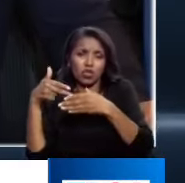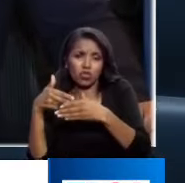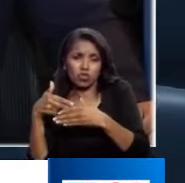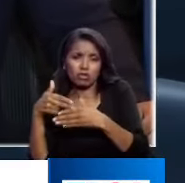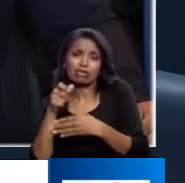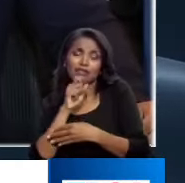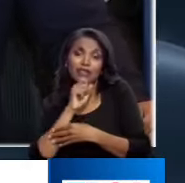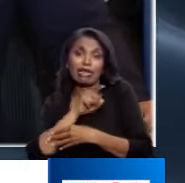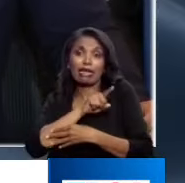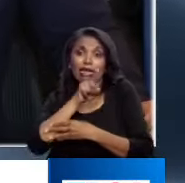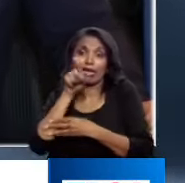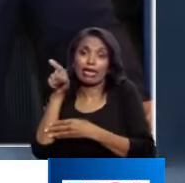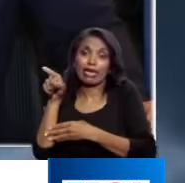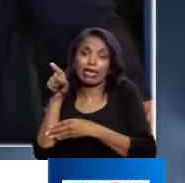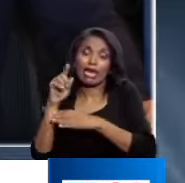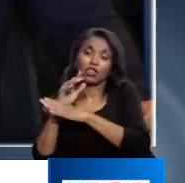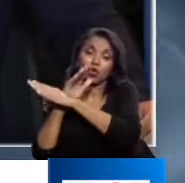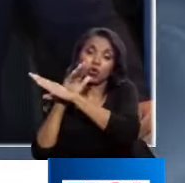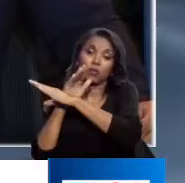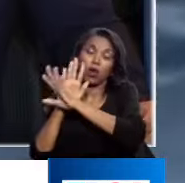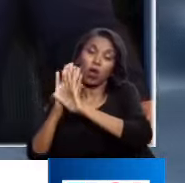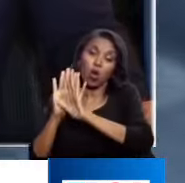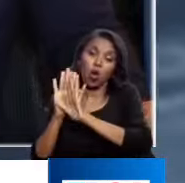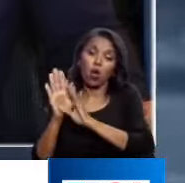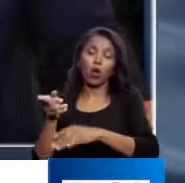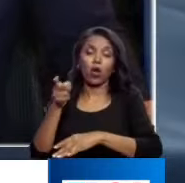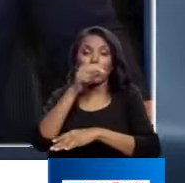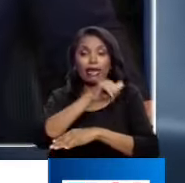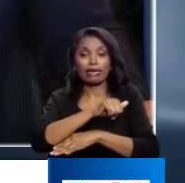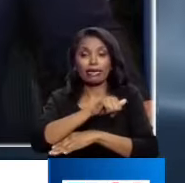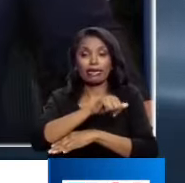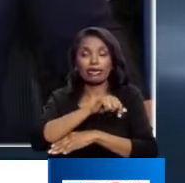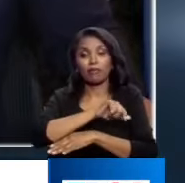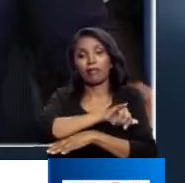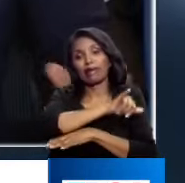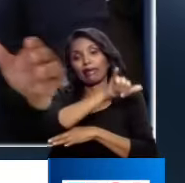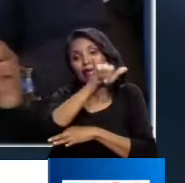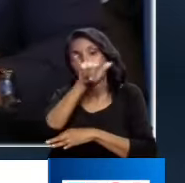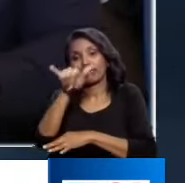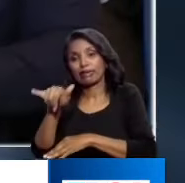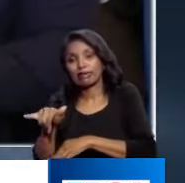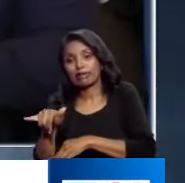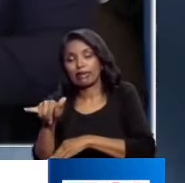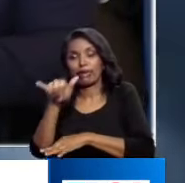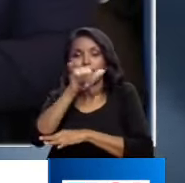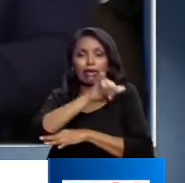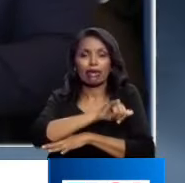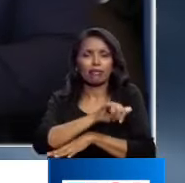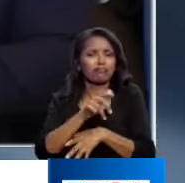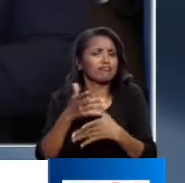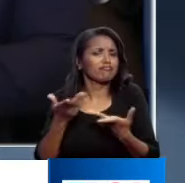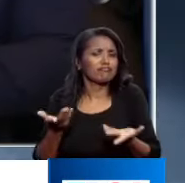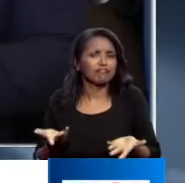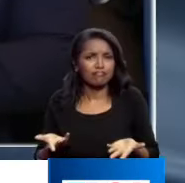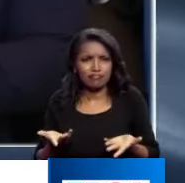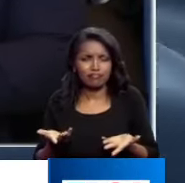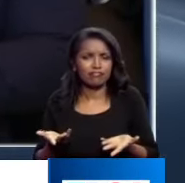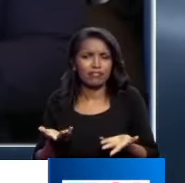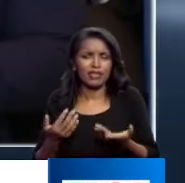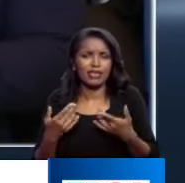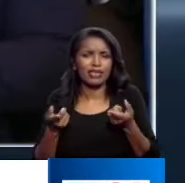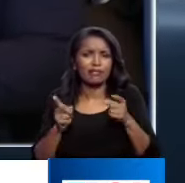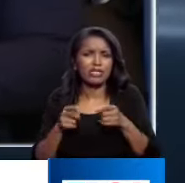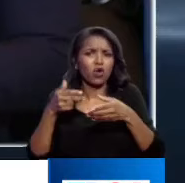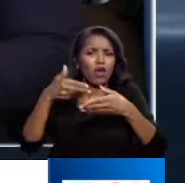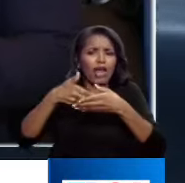primero a Tocumen o ir al destino, luego a Tocumen y regresar al destino. ¿Qué pasa en esta